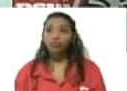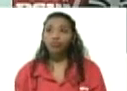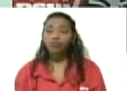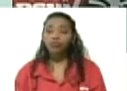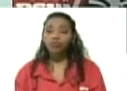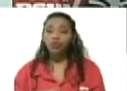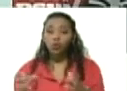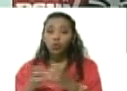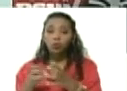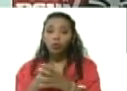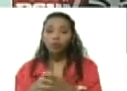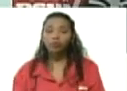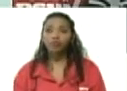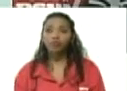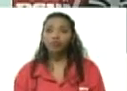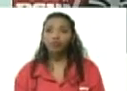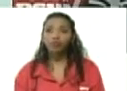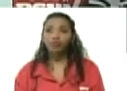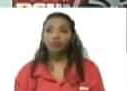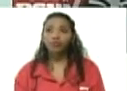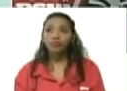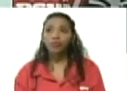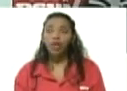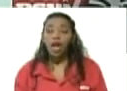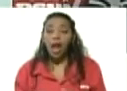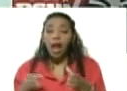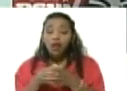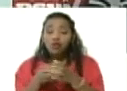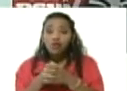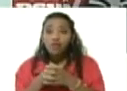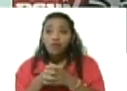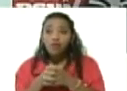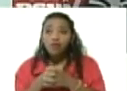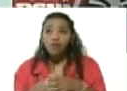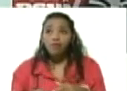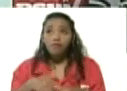fracción. La minoría más grande es la nuestra.